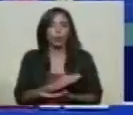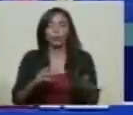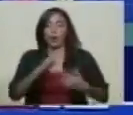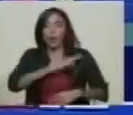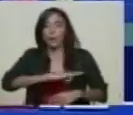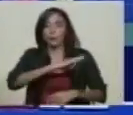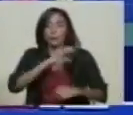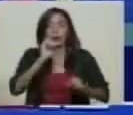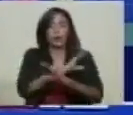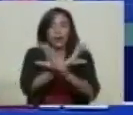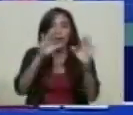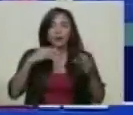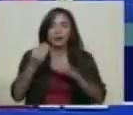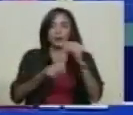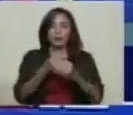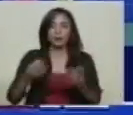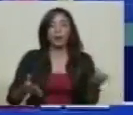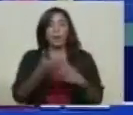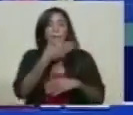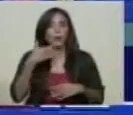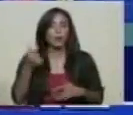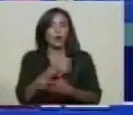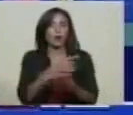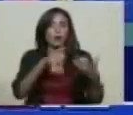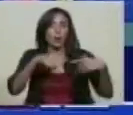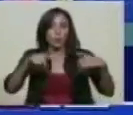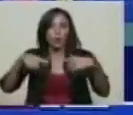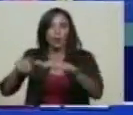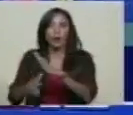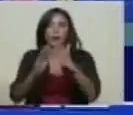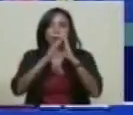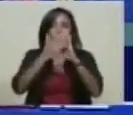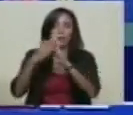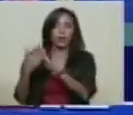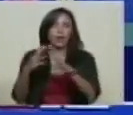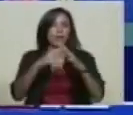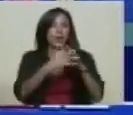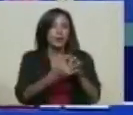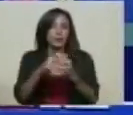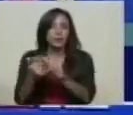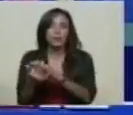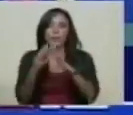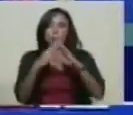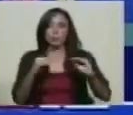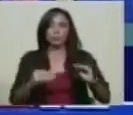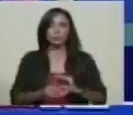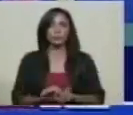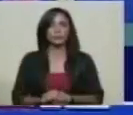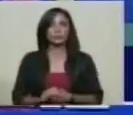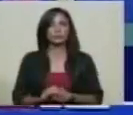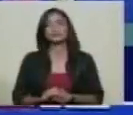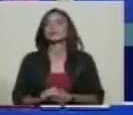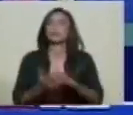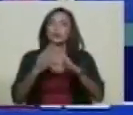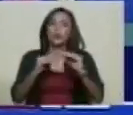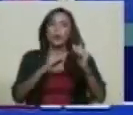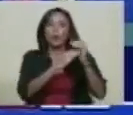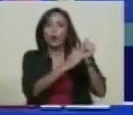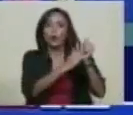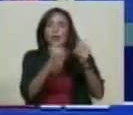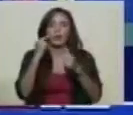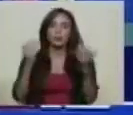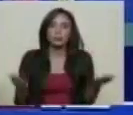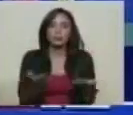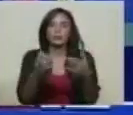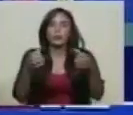cumplir para mejorar el barrio, la comunidad, y debe moverse el líder de calle con su